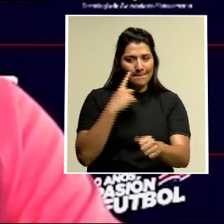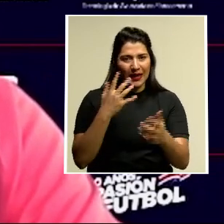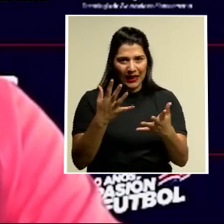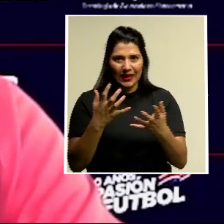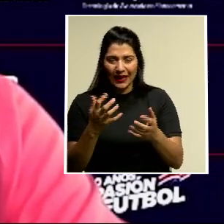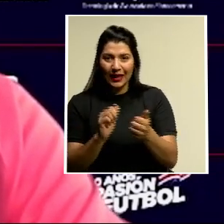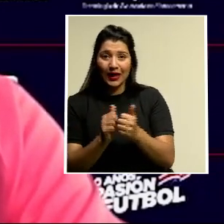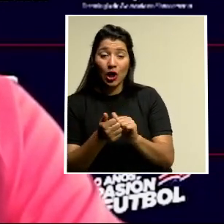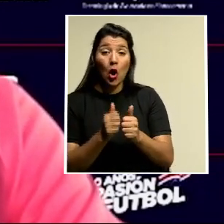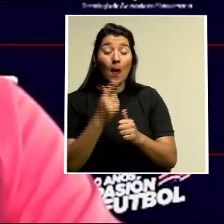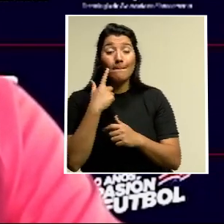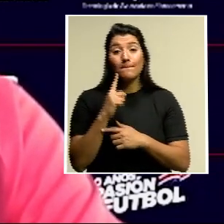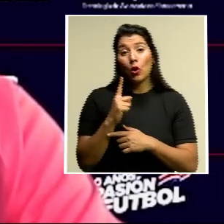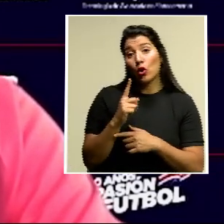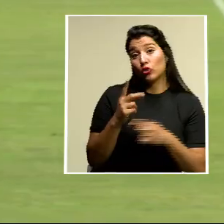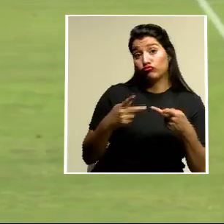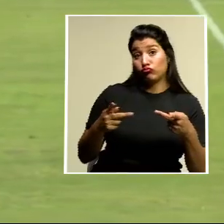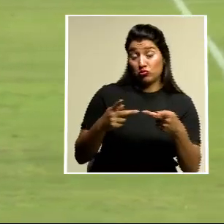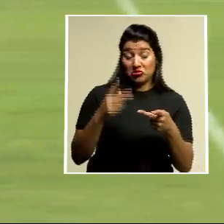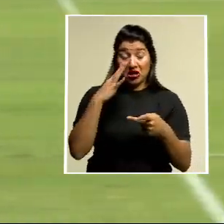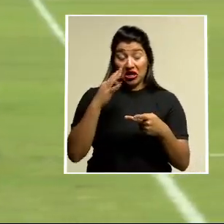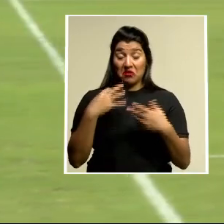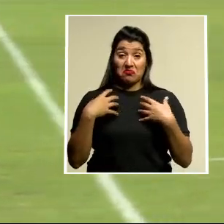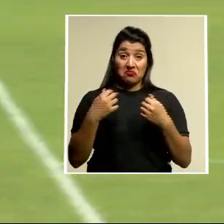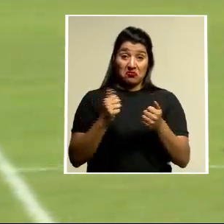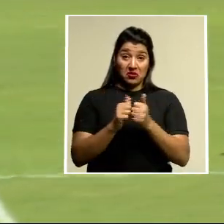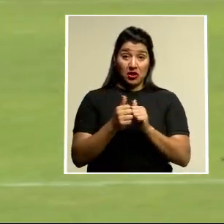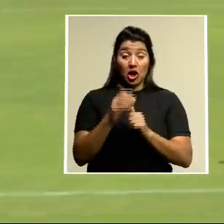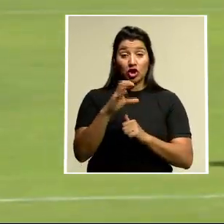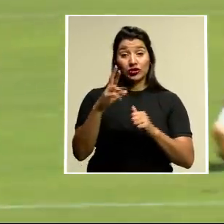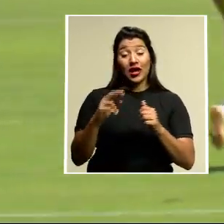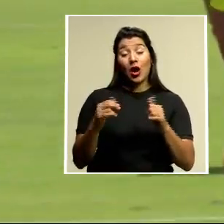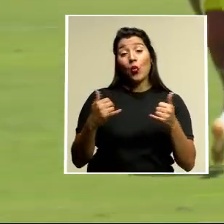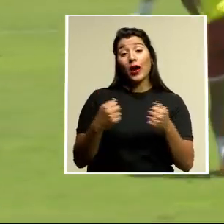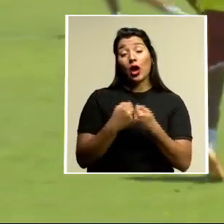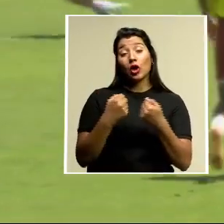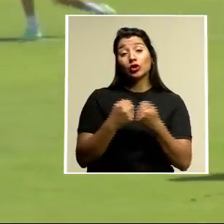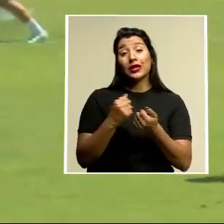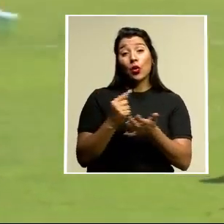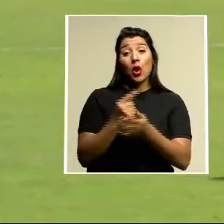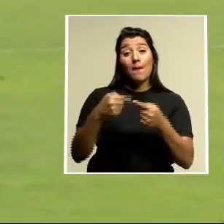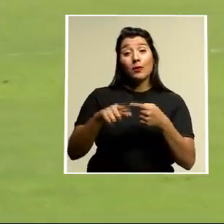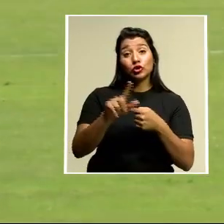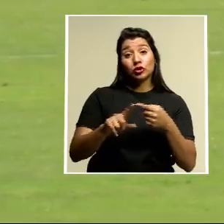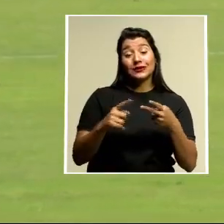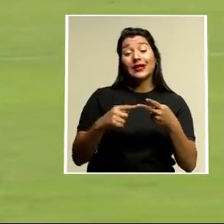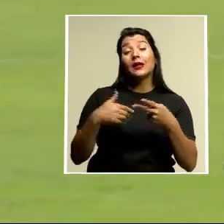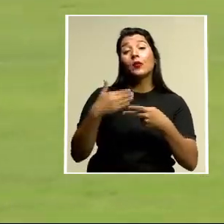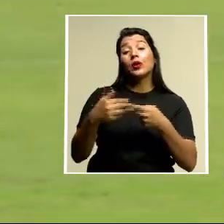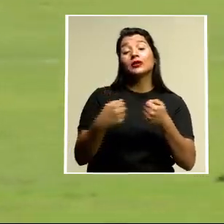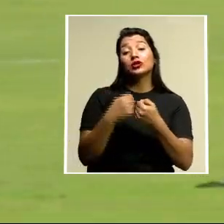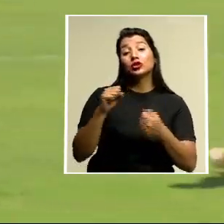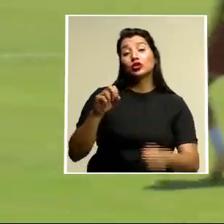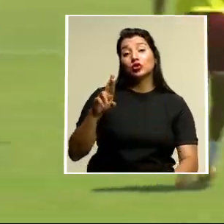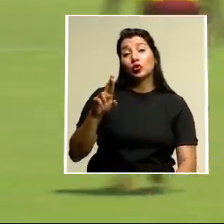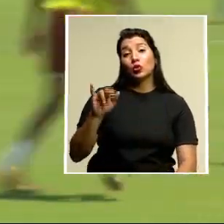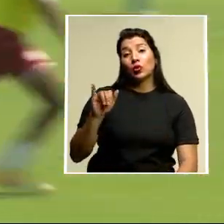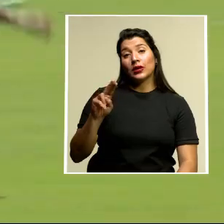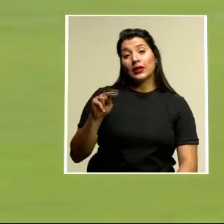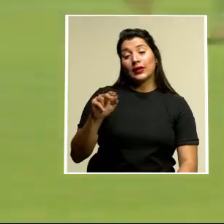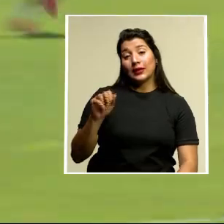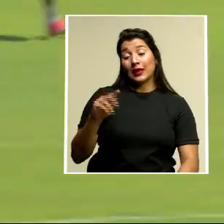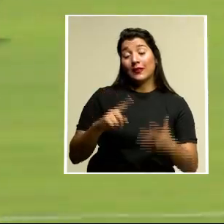cosas en las cuales uno dice, bueno, hay variantes en las cuales puedo yo optar sin ningún problema. Por ejemplo, el